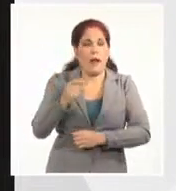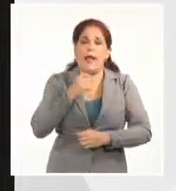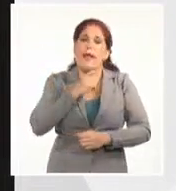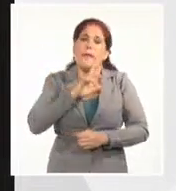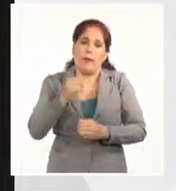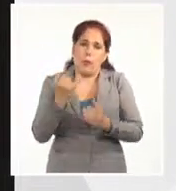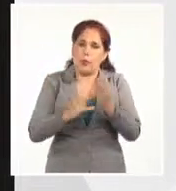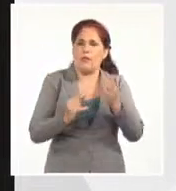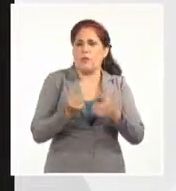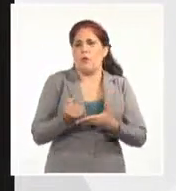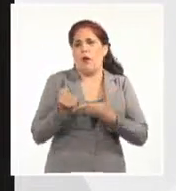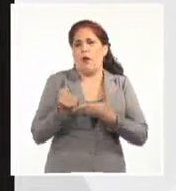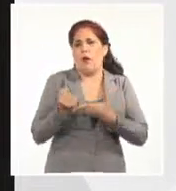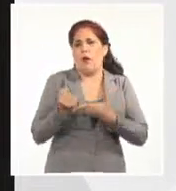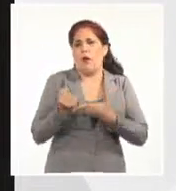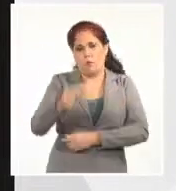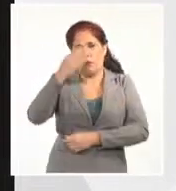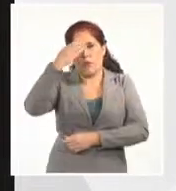pues